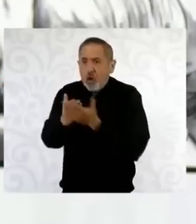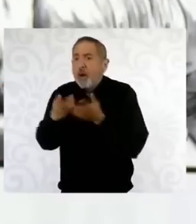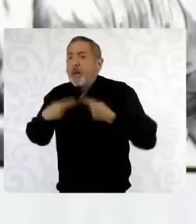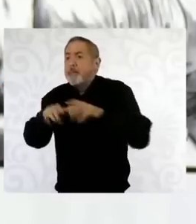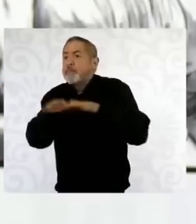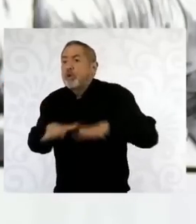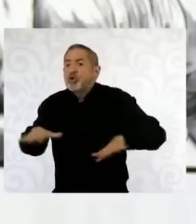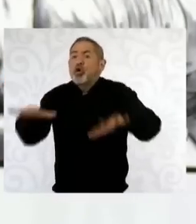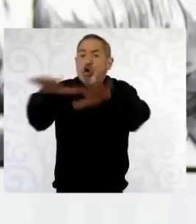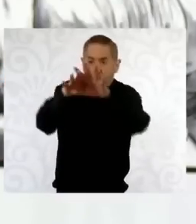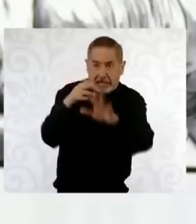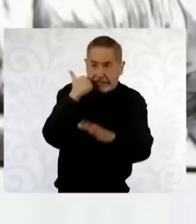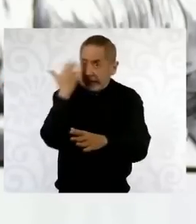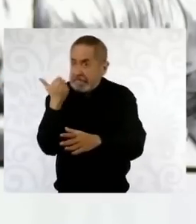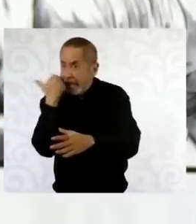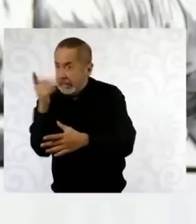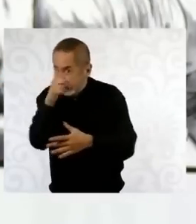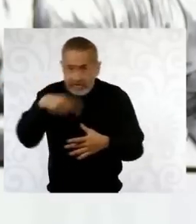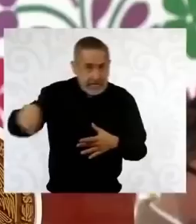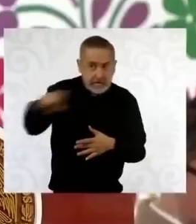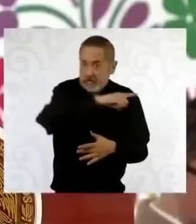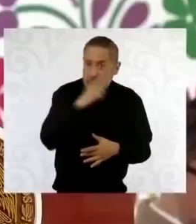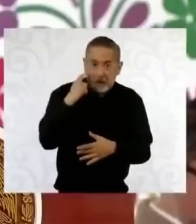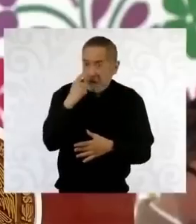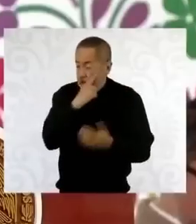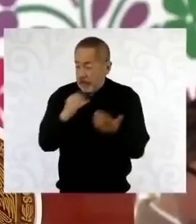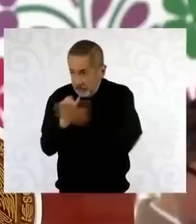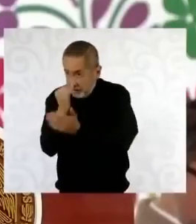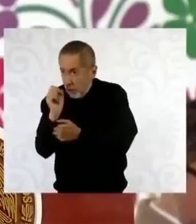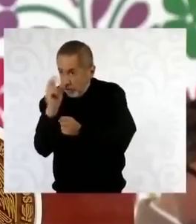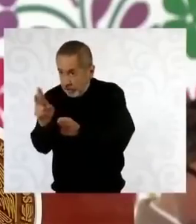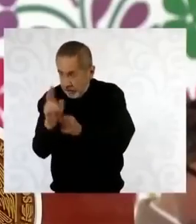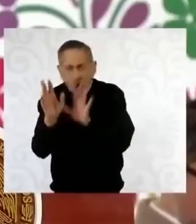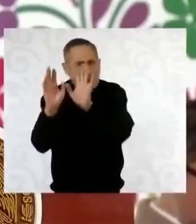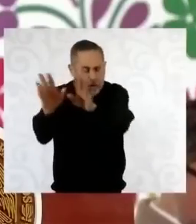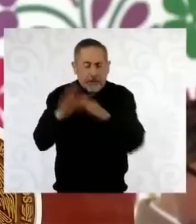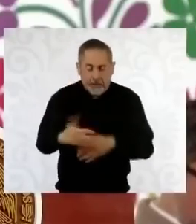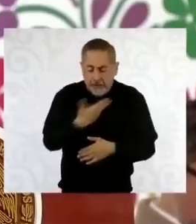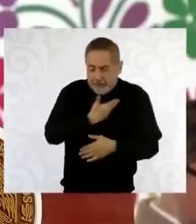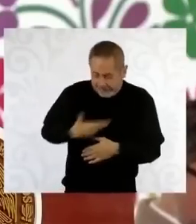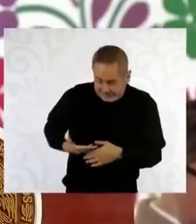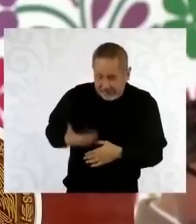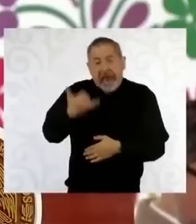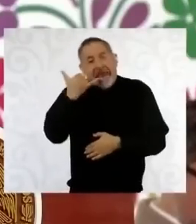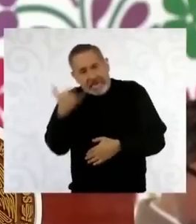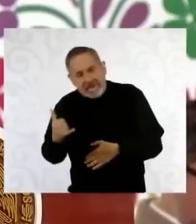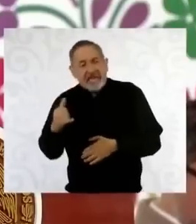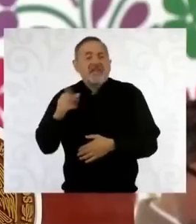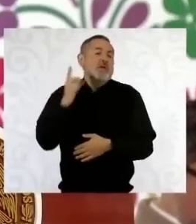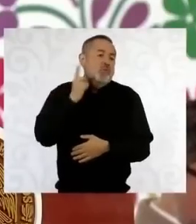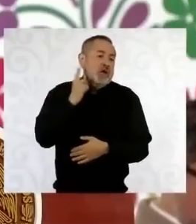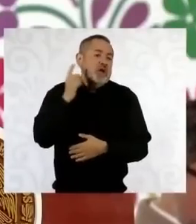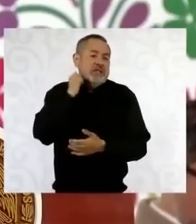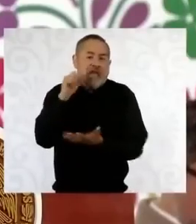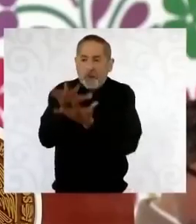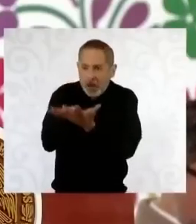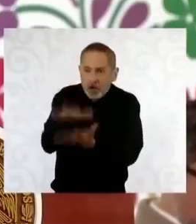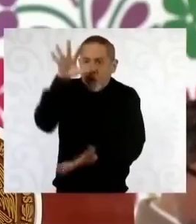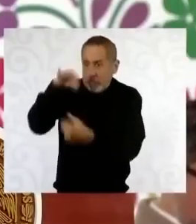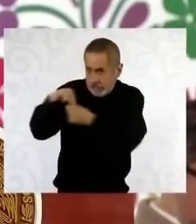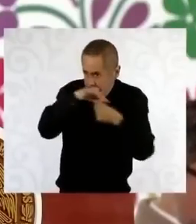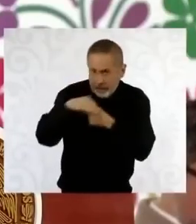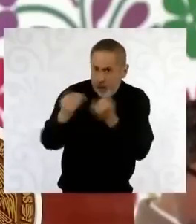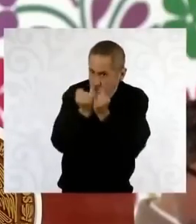pueblo para su decisión, pues uno busca tener la mayoría en la Cámara de Diputados y en la Cámara de